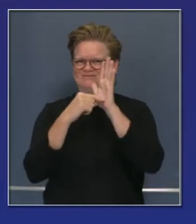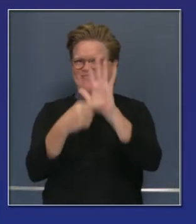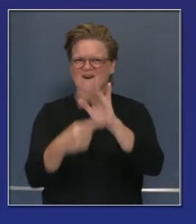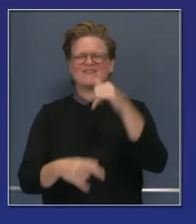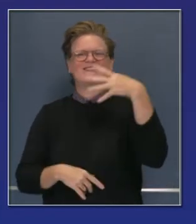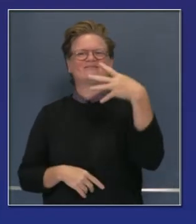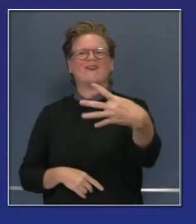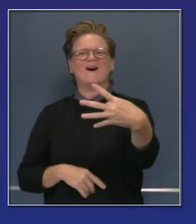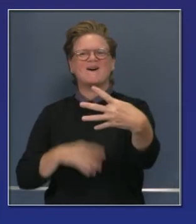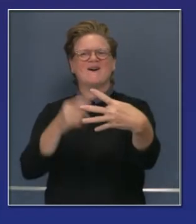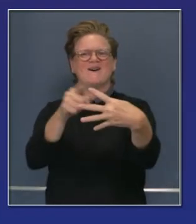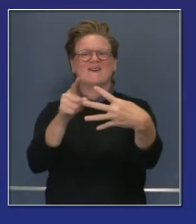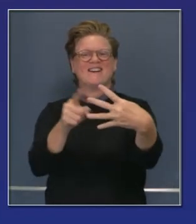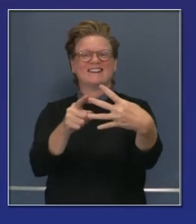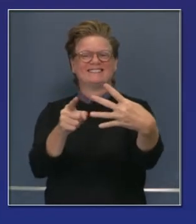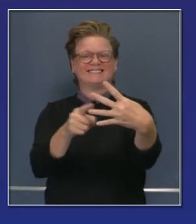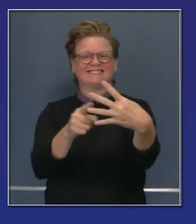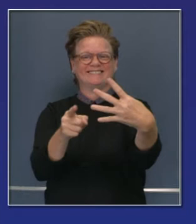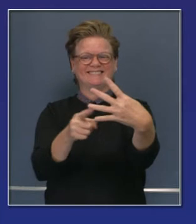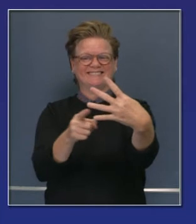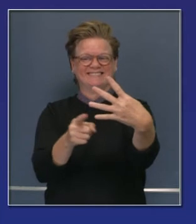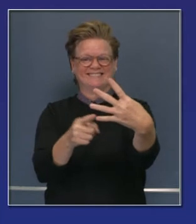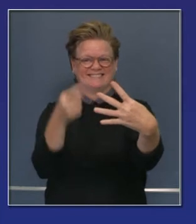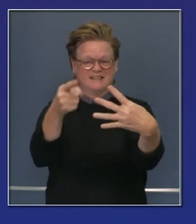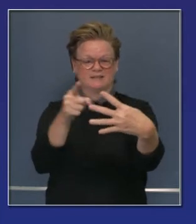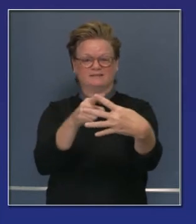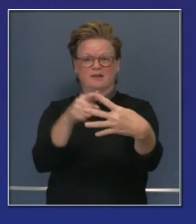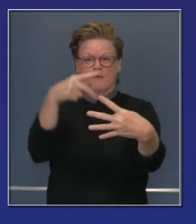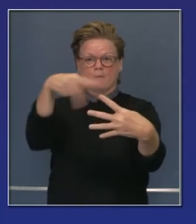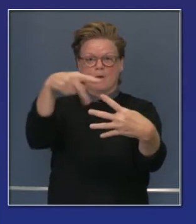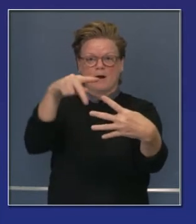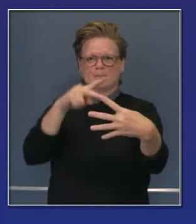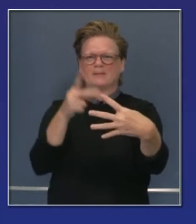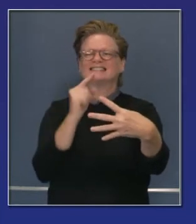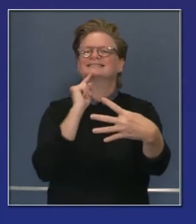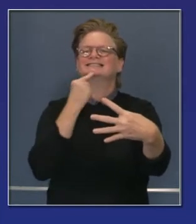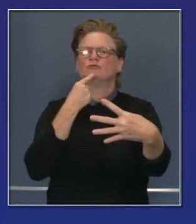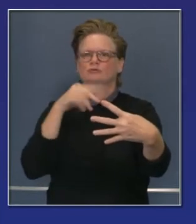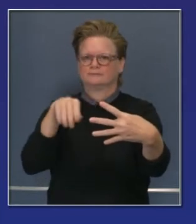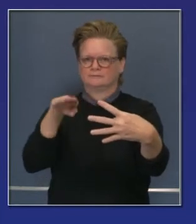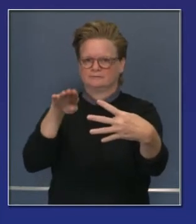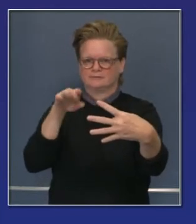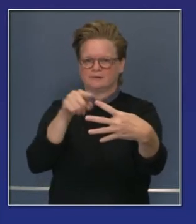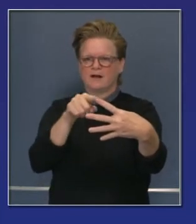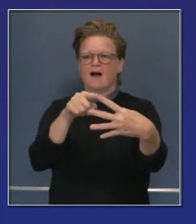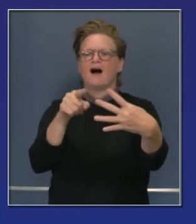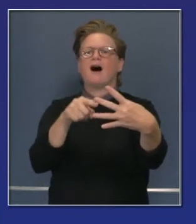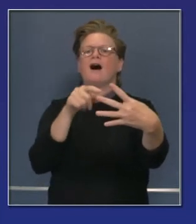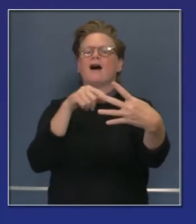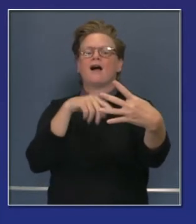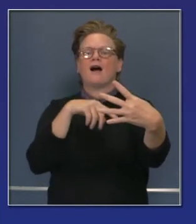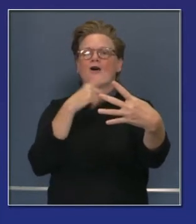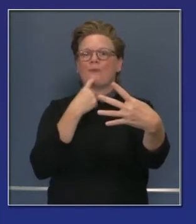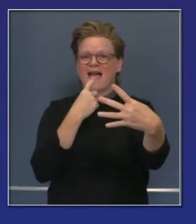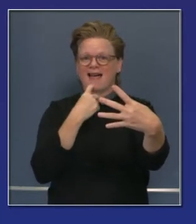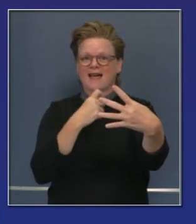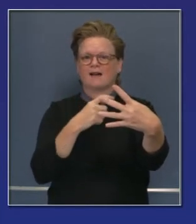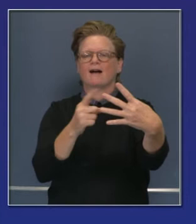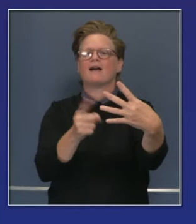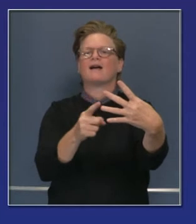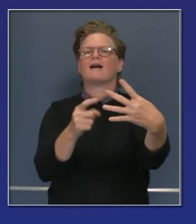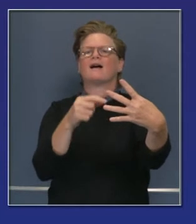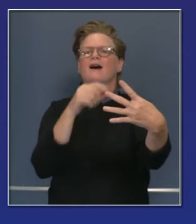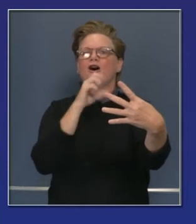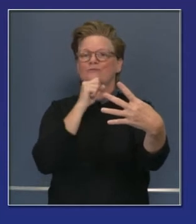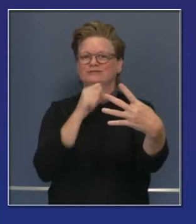con colores, para simplificarlo un poco, a morado, rojo, anaranjado y amarillo. No usamos el